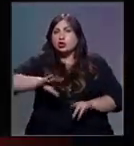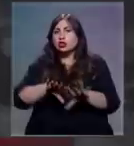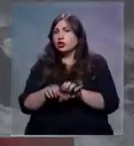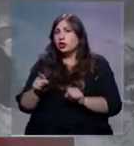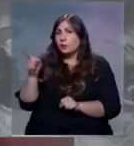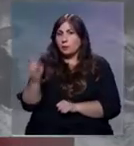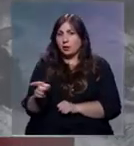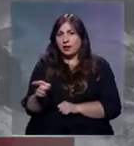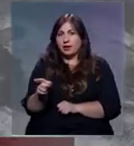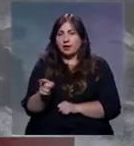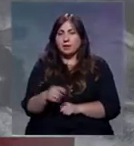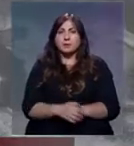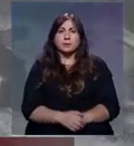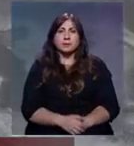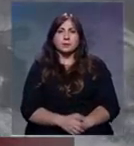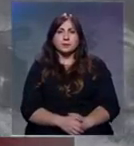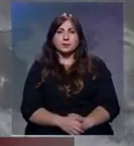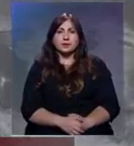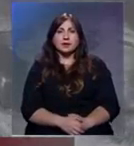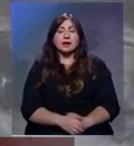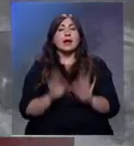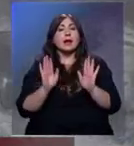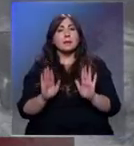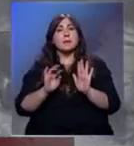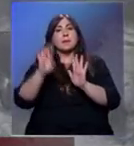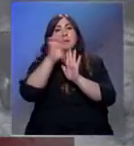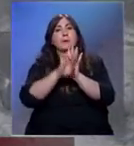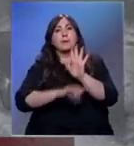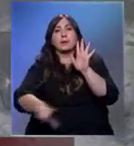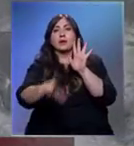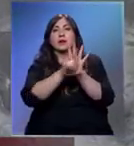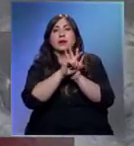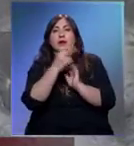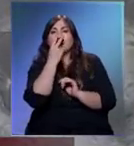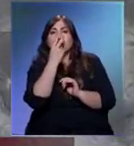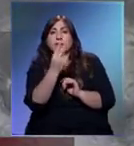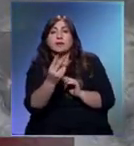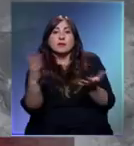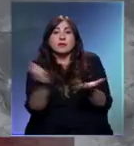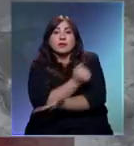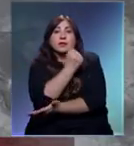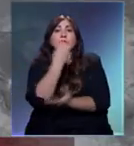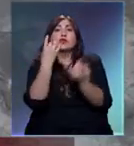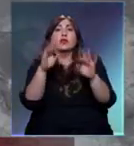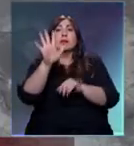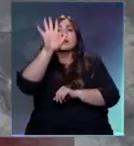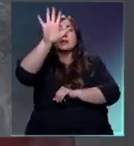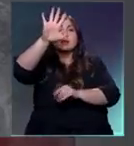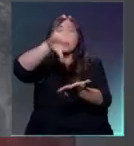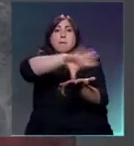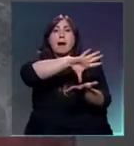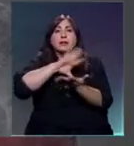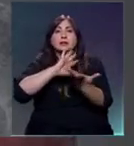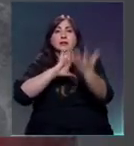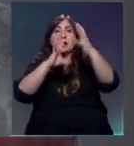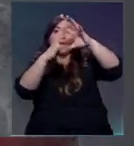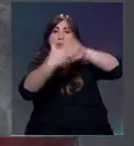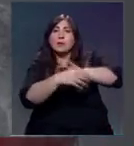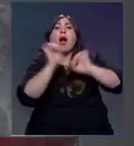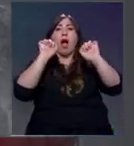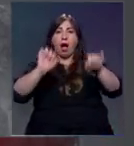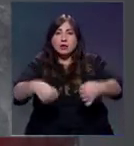ella. Espera que el proyecto de ley vea la luz. Solo 5 países en el mundo aceptan la eutanasia y algunos estados